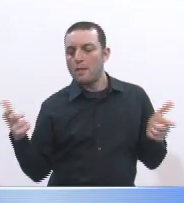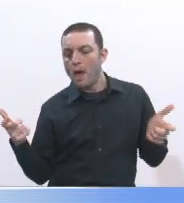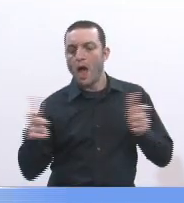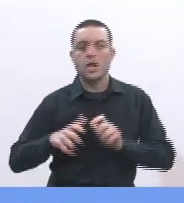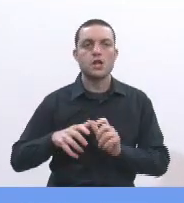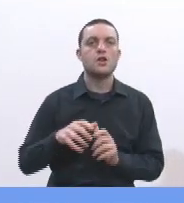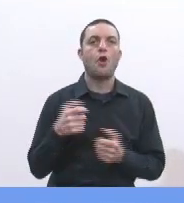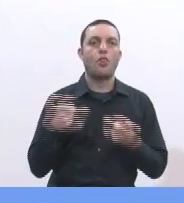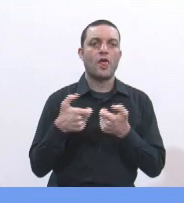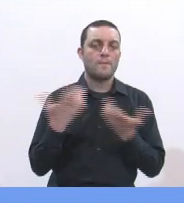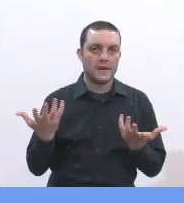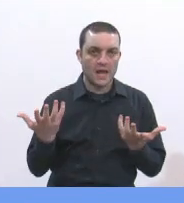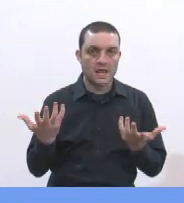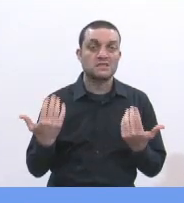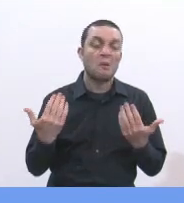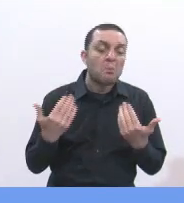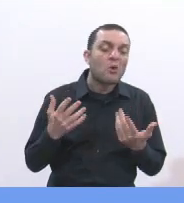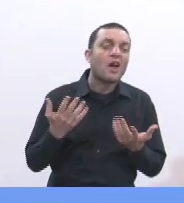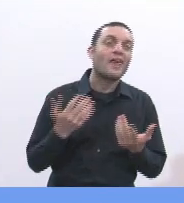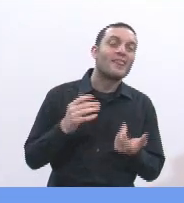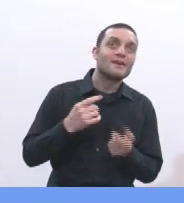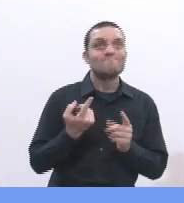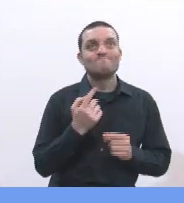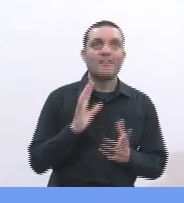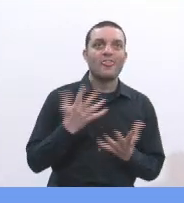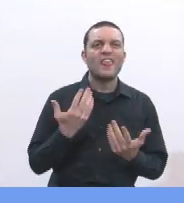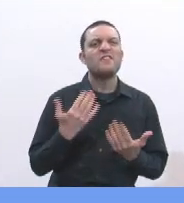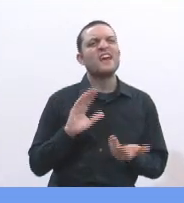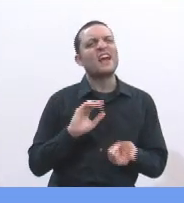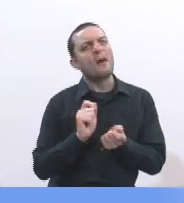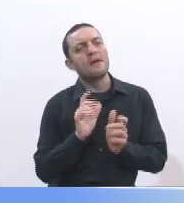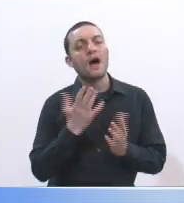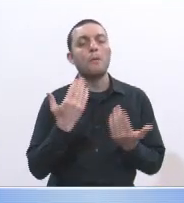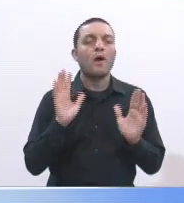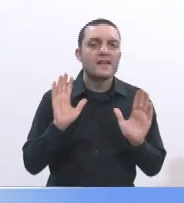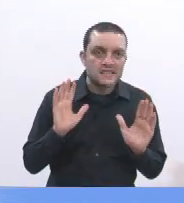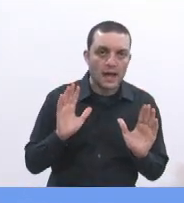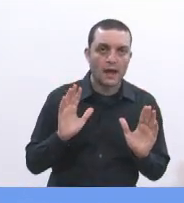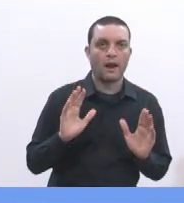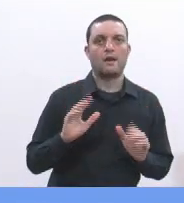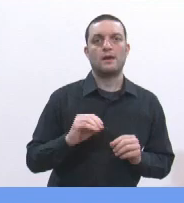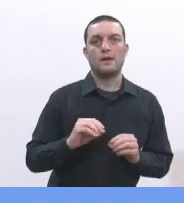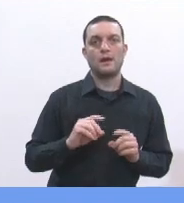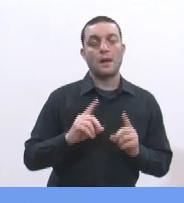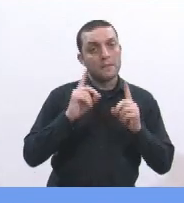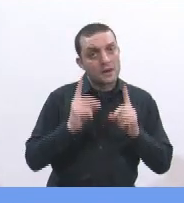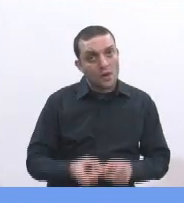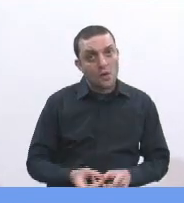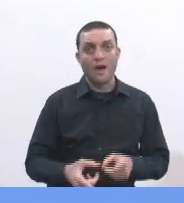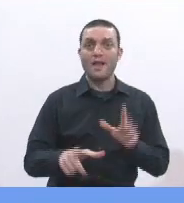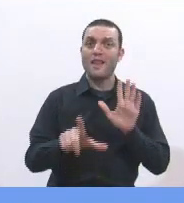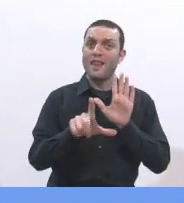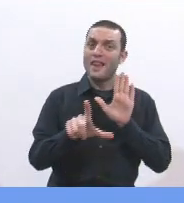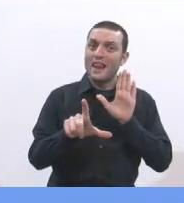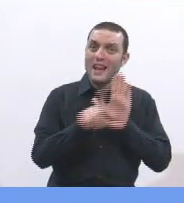y otra senadora oficialista también planteó que se puede ir mejorando hay que dejar espacio a la reglamentación las leyes